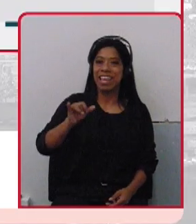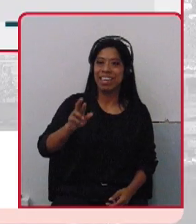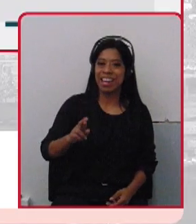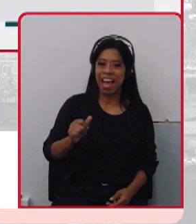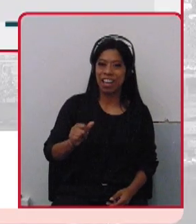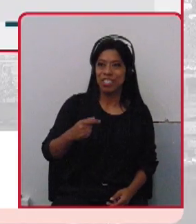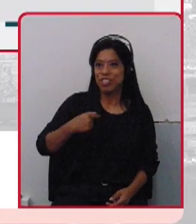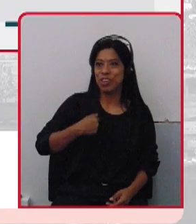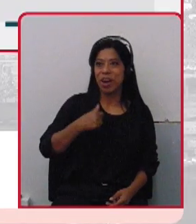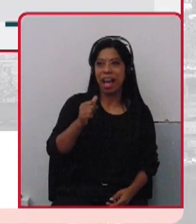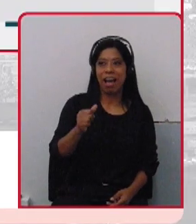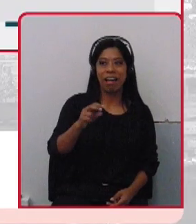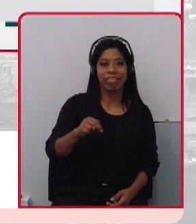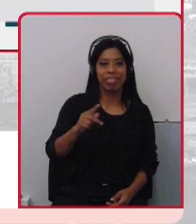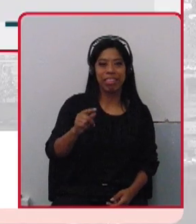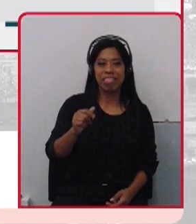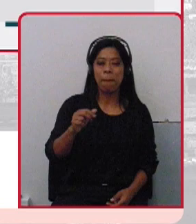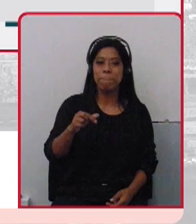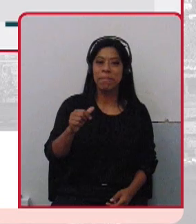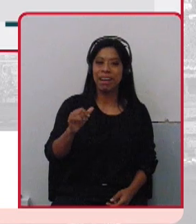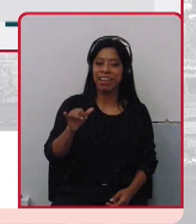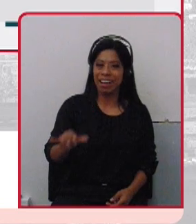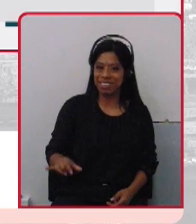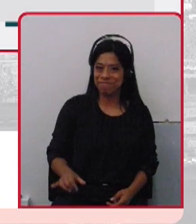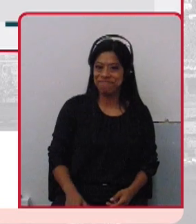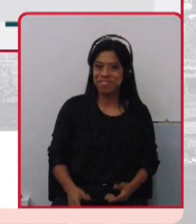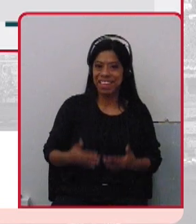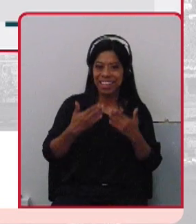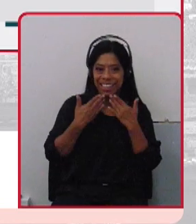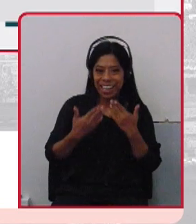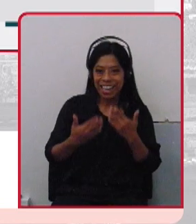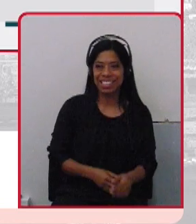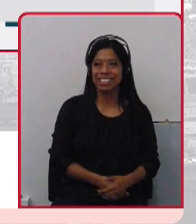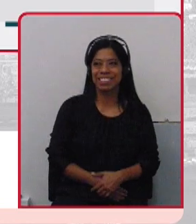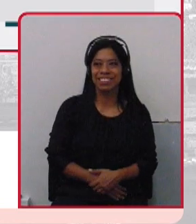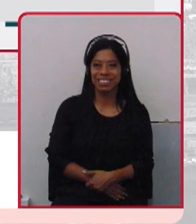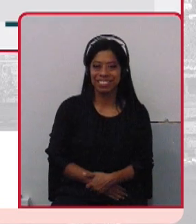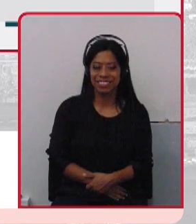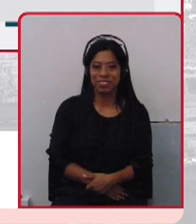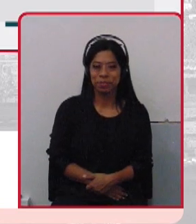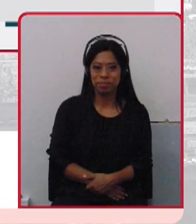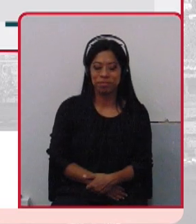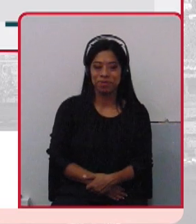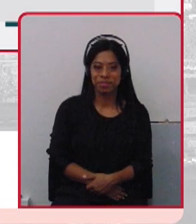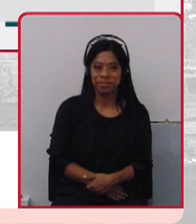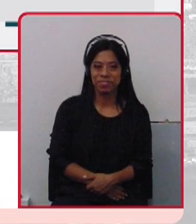gusto compartir con ustedes. Gracias. Excelente, excelente.